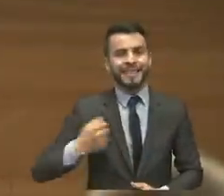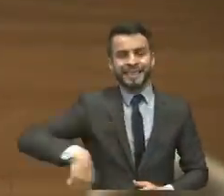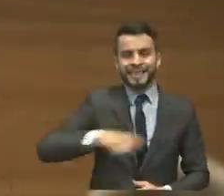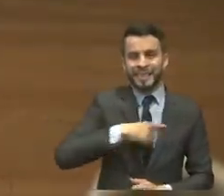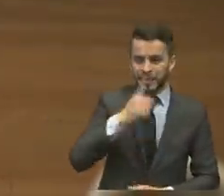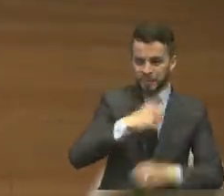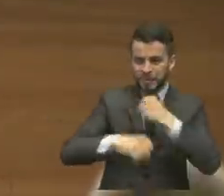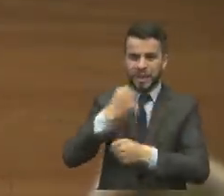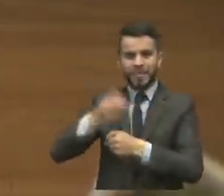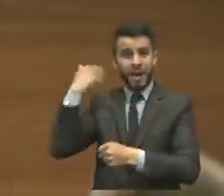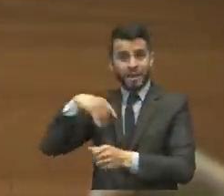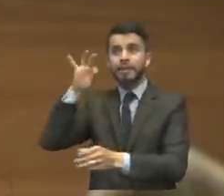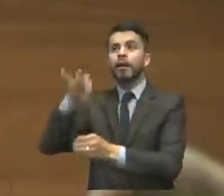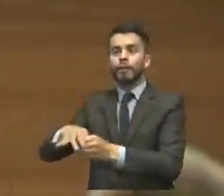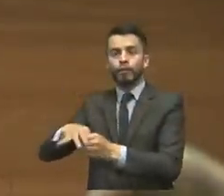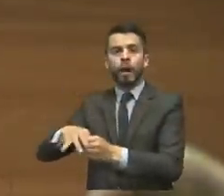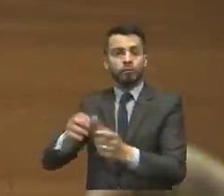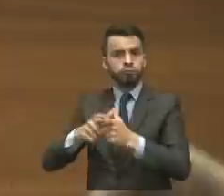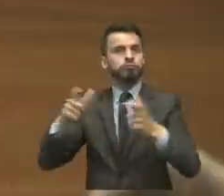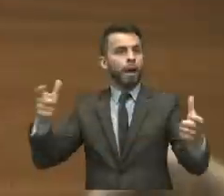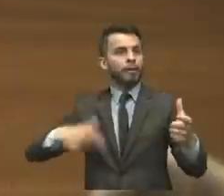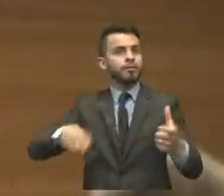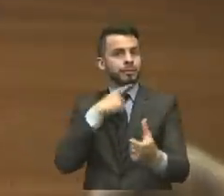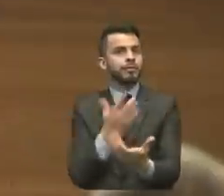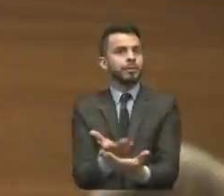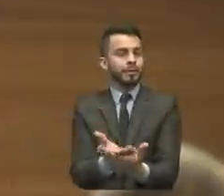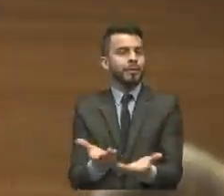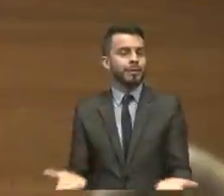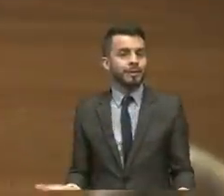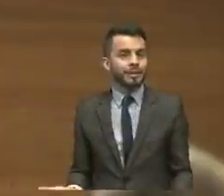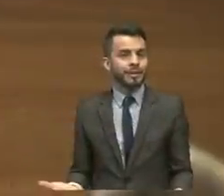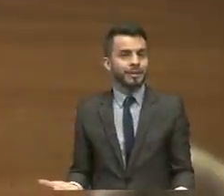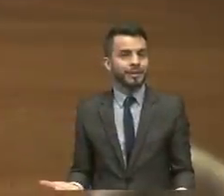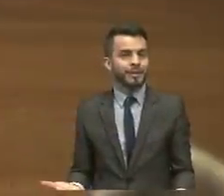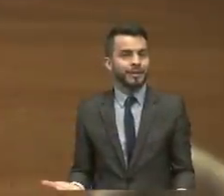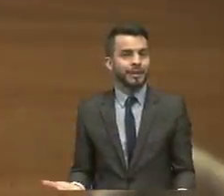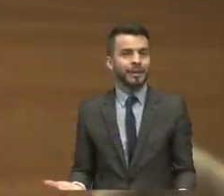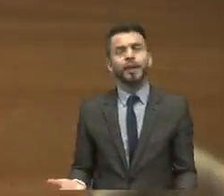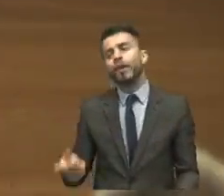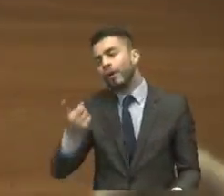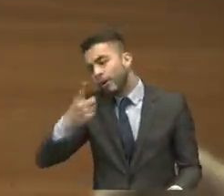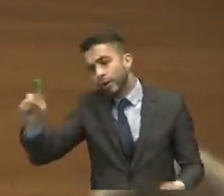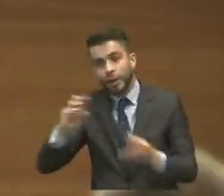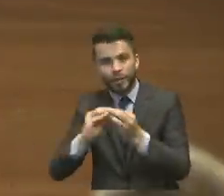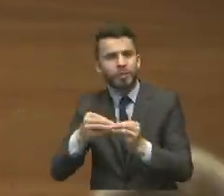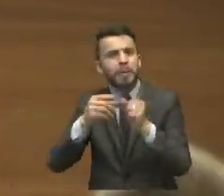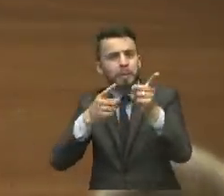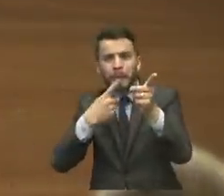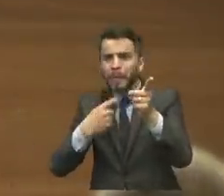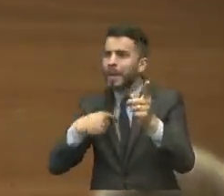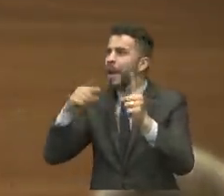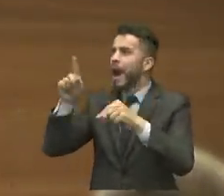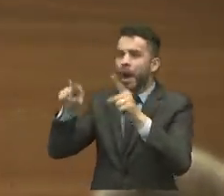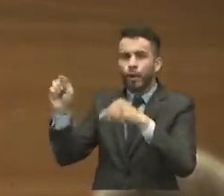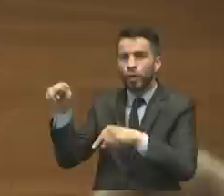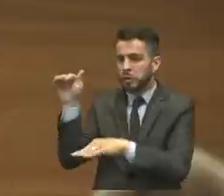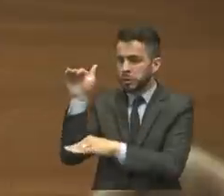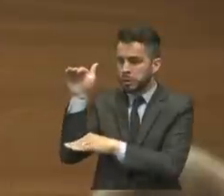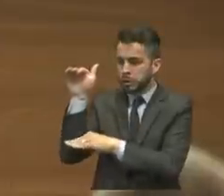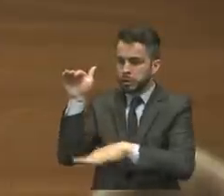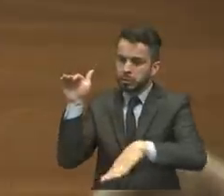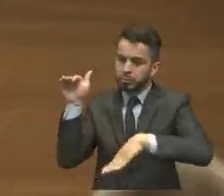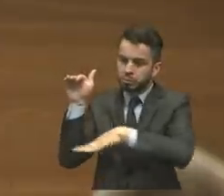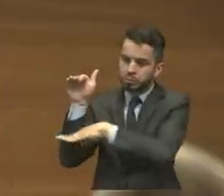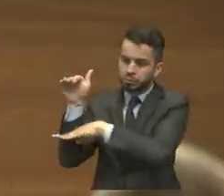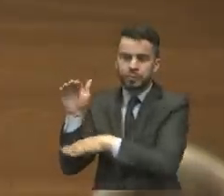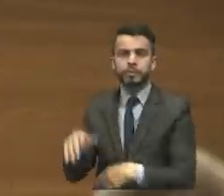año pasado y que aquí estamos reflejando. De manera que habrá otro tipo de estaciones. Aquí presenté algunos de los diseños. Serán separadas,